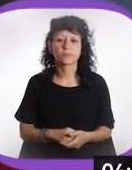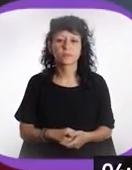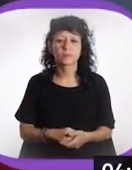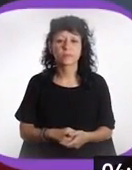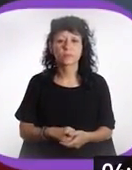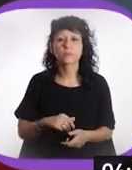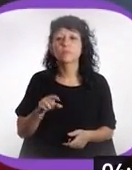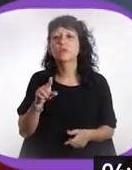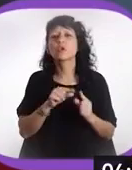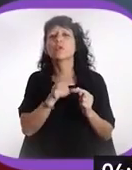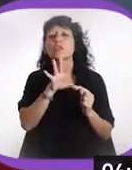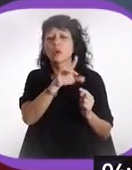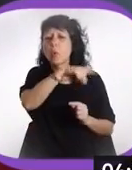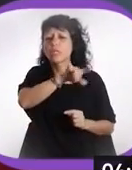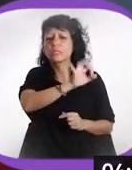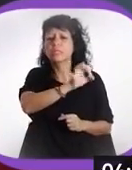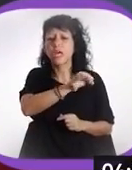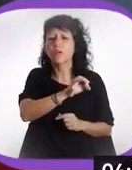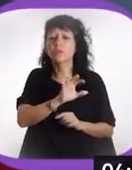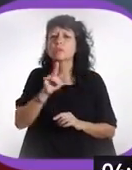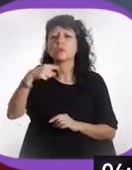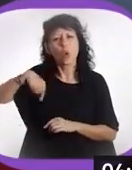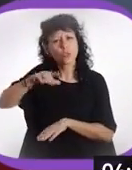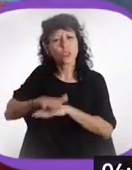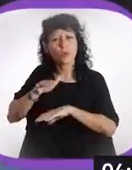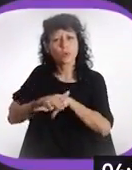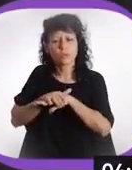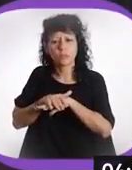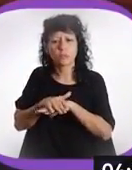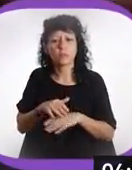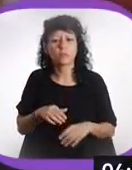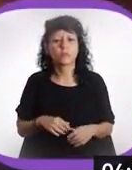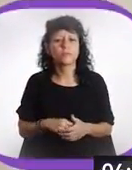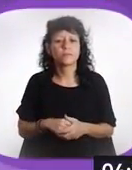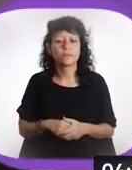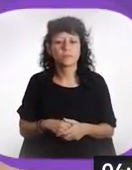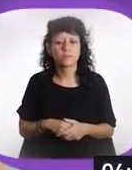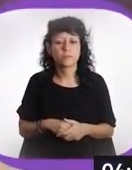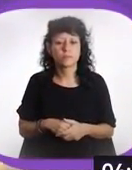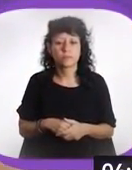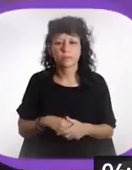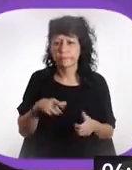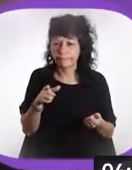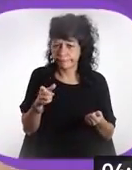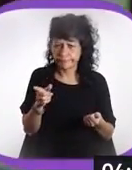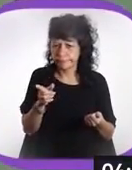Battle Force 5, ¿saben qué hacer? Zeke, déjanos encargarnos, tú no encares a... ¡Acaben con los Zarg y su